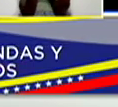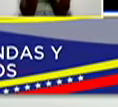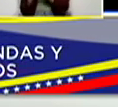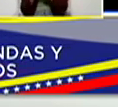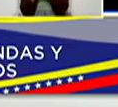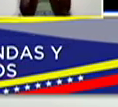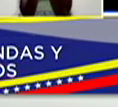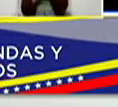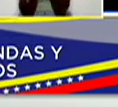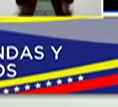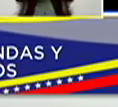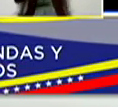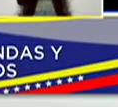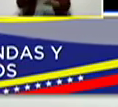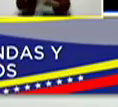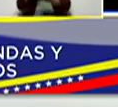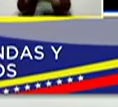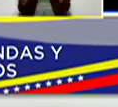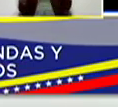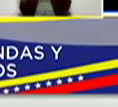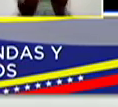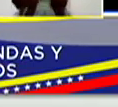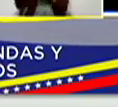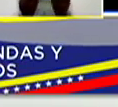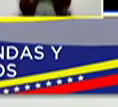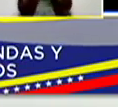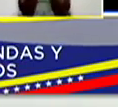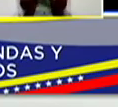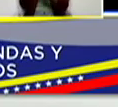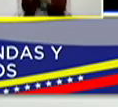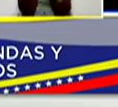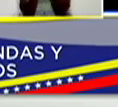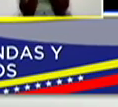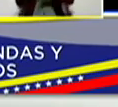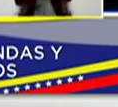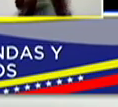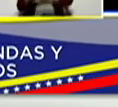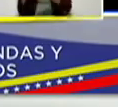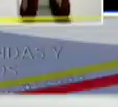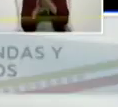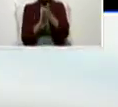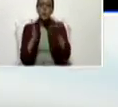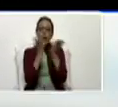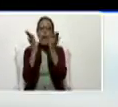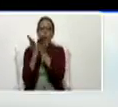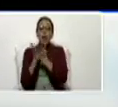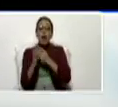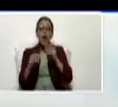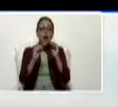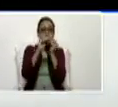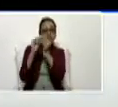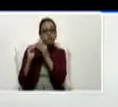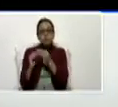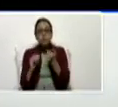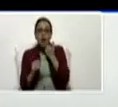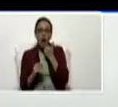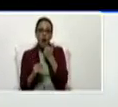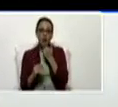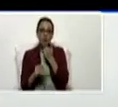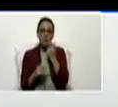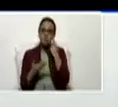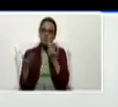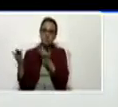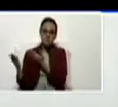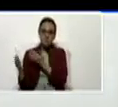preliminar Para apoyar en los temas de las escuelas afectadas adelante yelit ministra de Educación